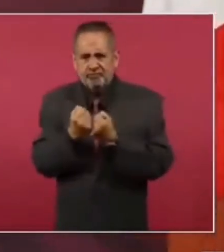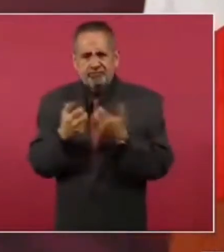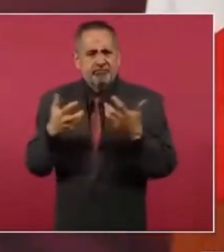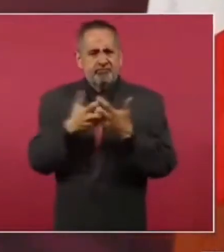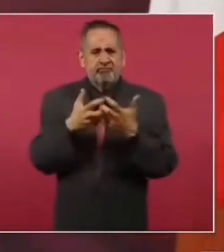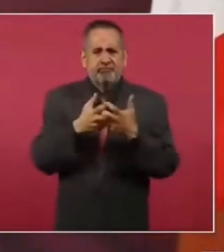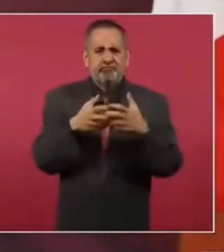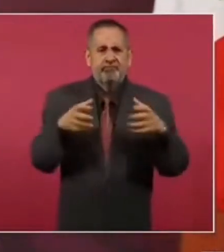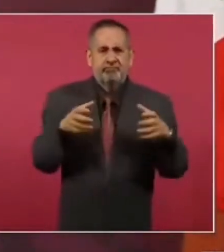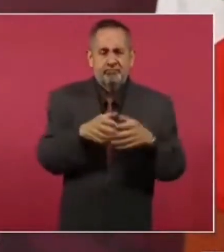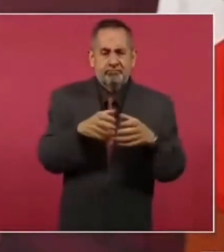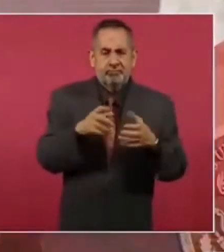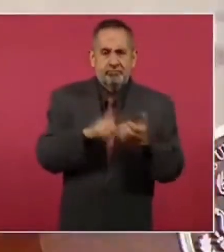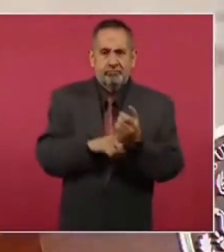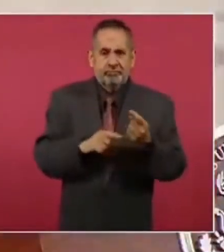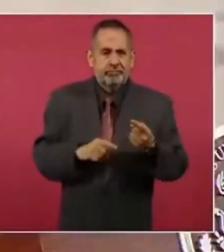cambio